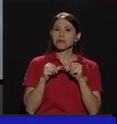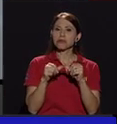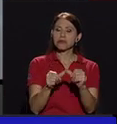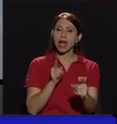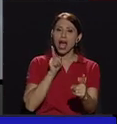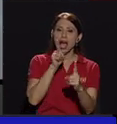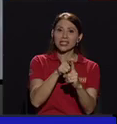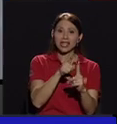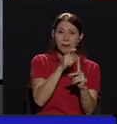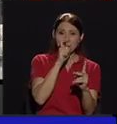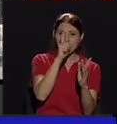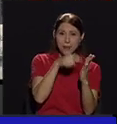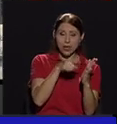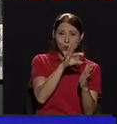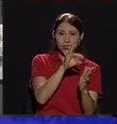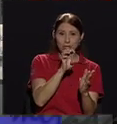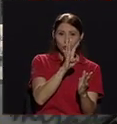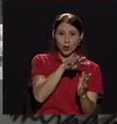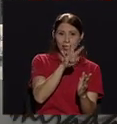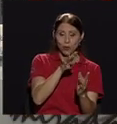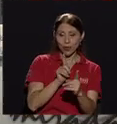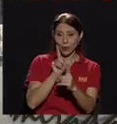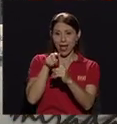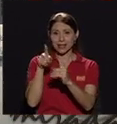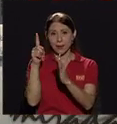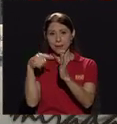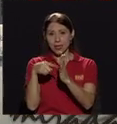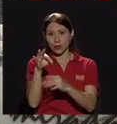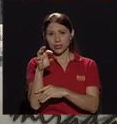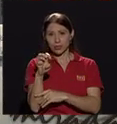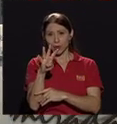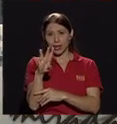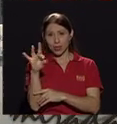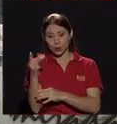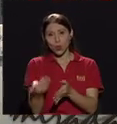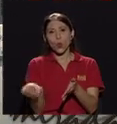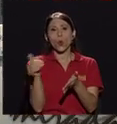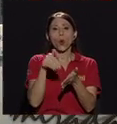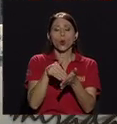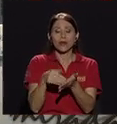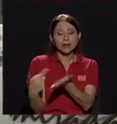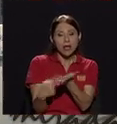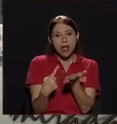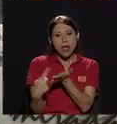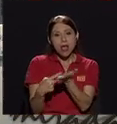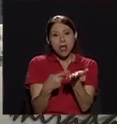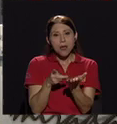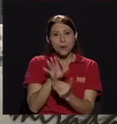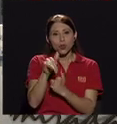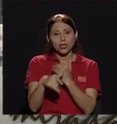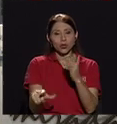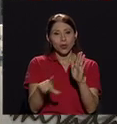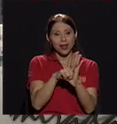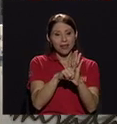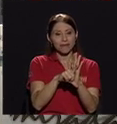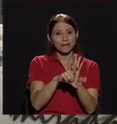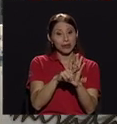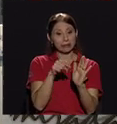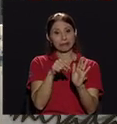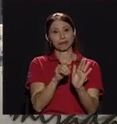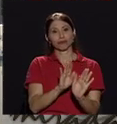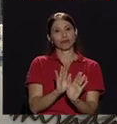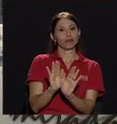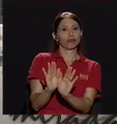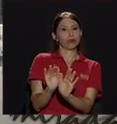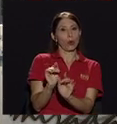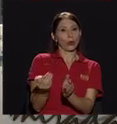al 48 se discute otro proyecto de ley. Ese proyecto vuelve a ser nuevamente rechazado y es en